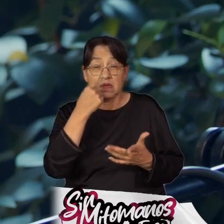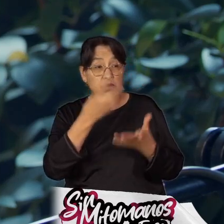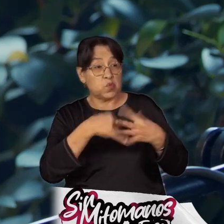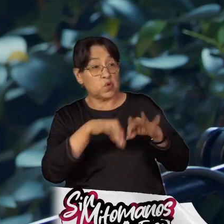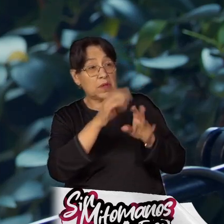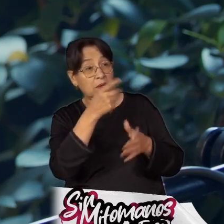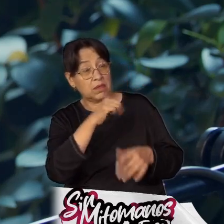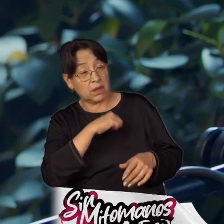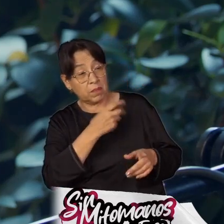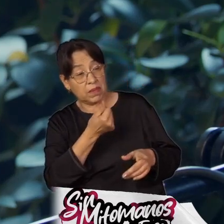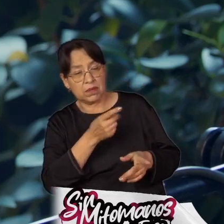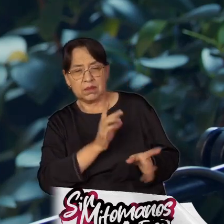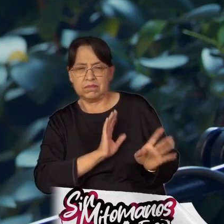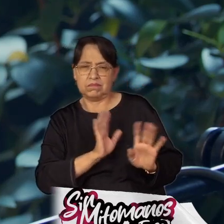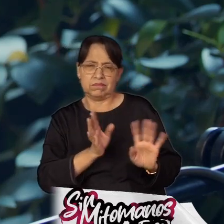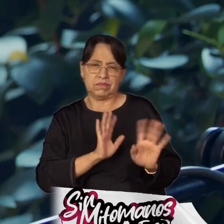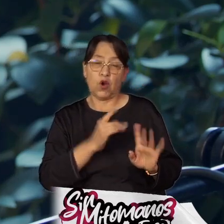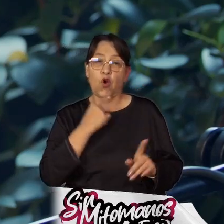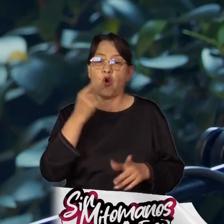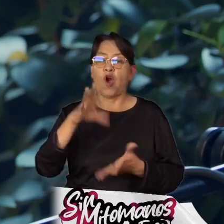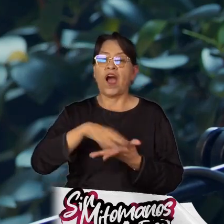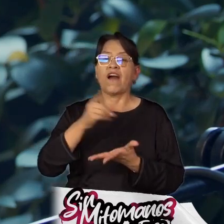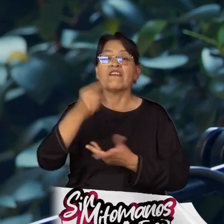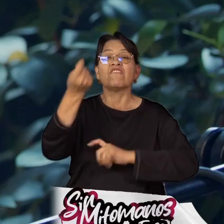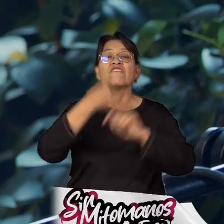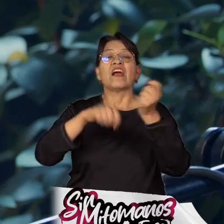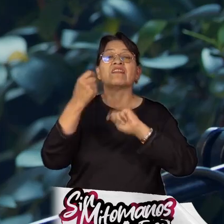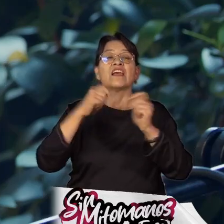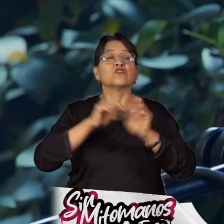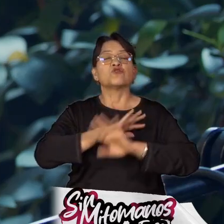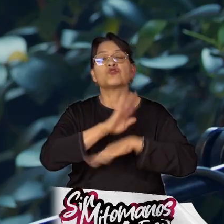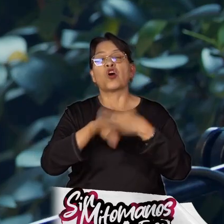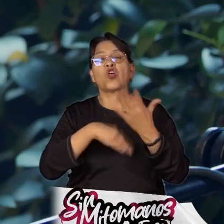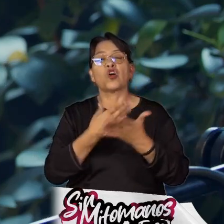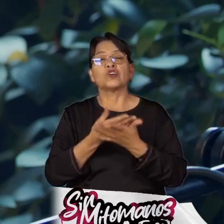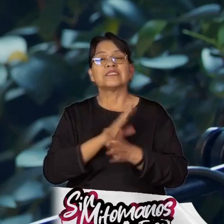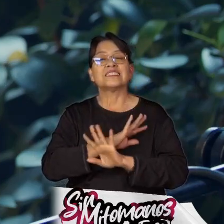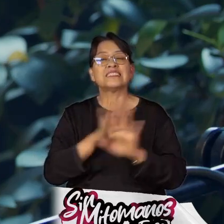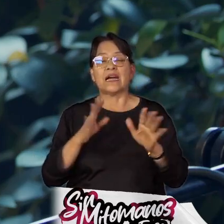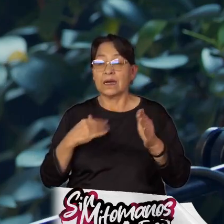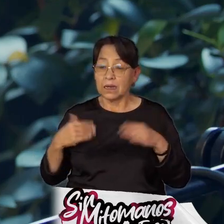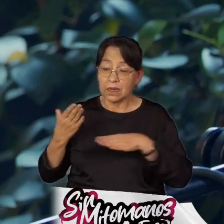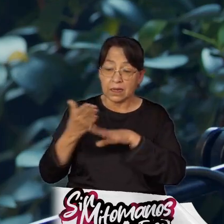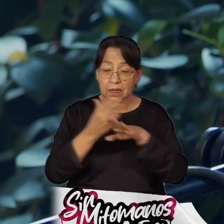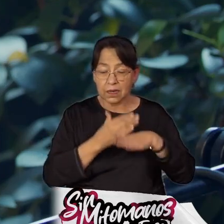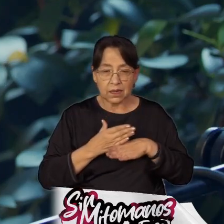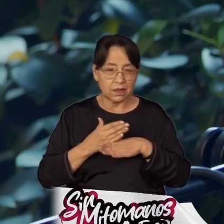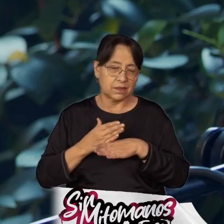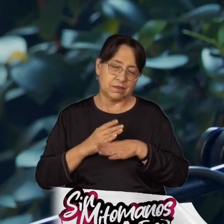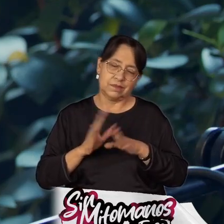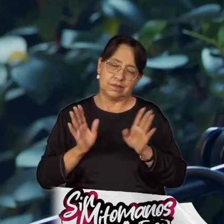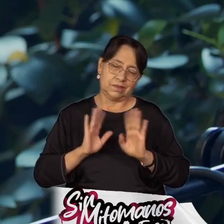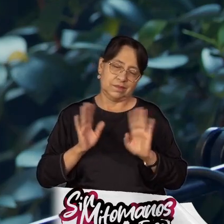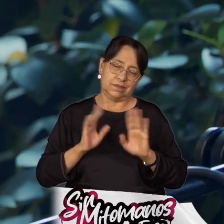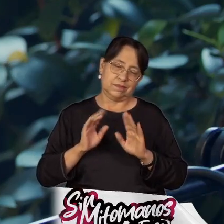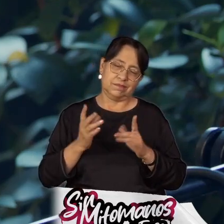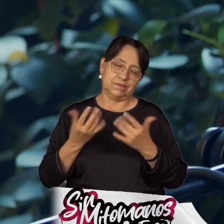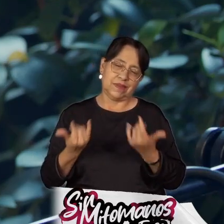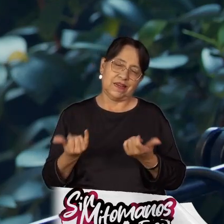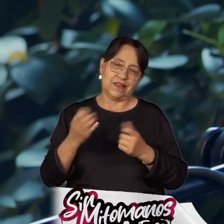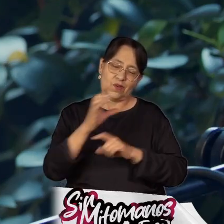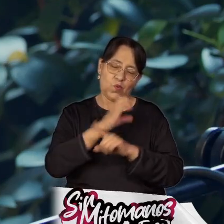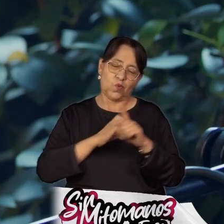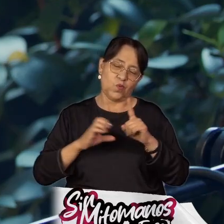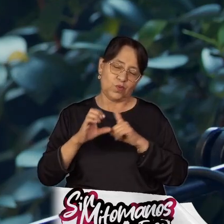si tienes o no tienes, ni tampoco nos está diciendo avivamiento, vendan todo lo que tienen y ténganlo en común. No, porque culturalmente eso